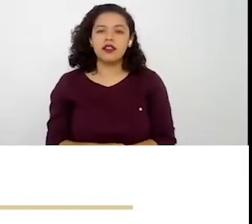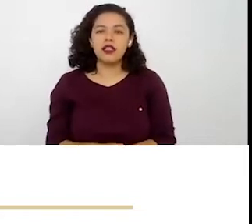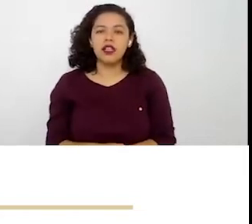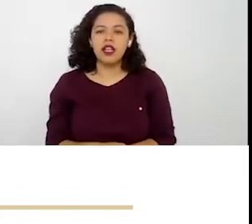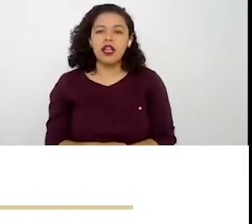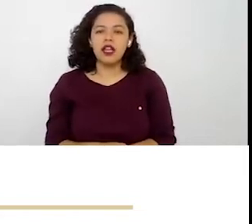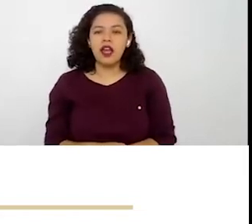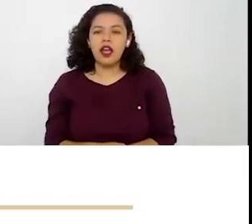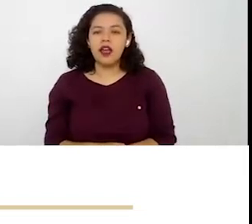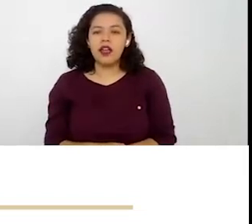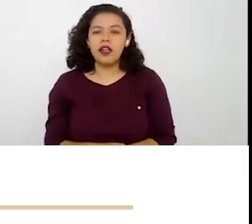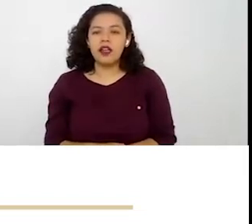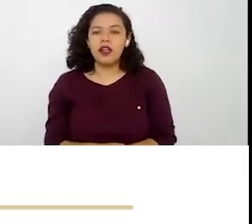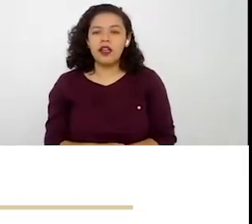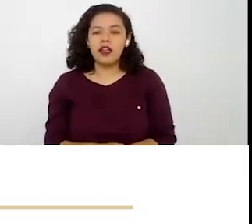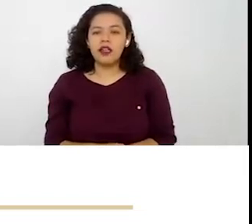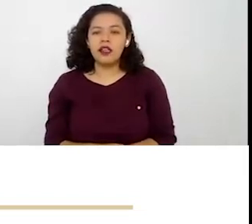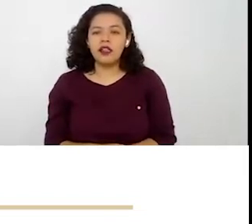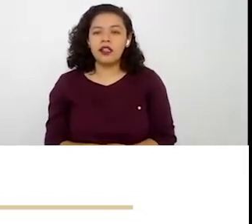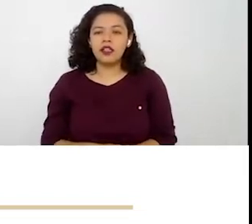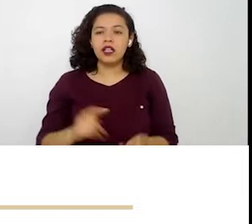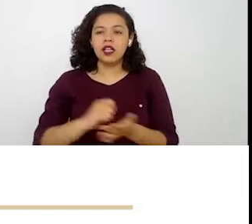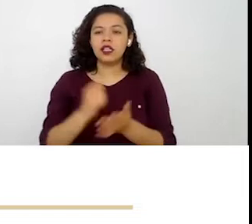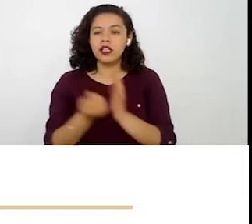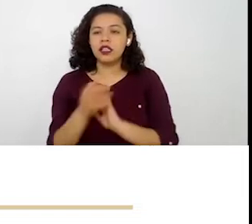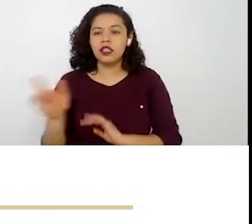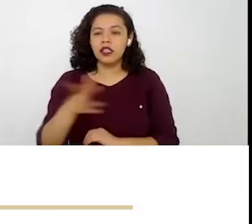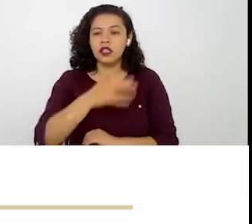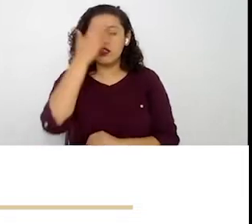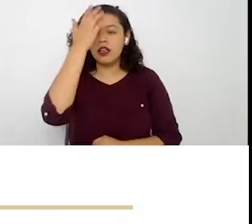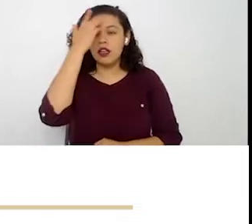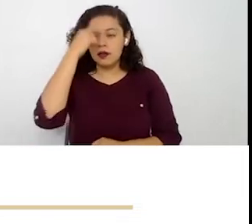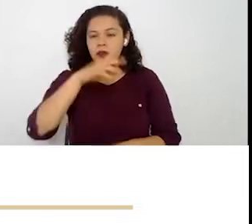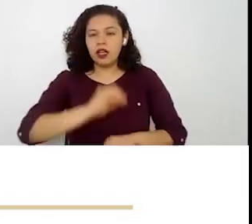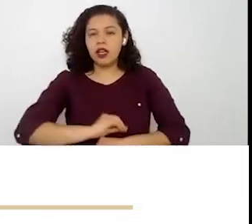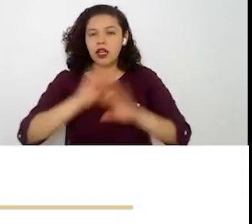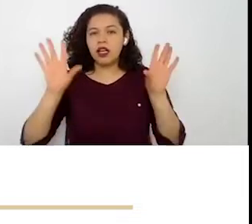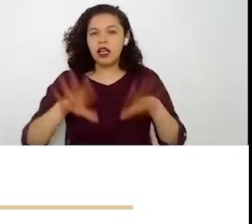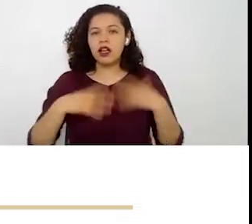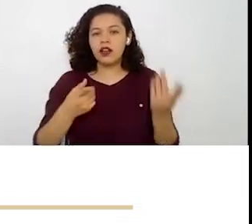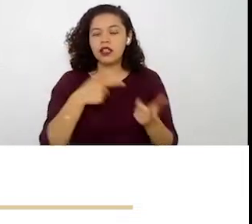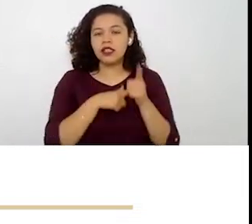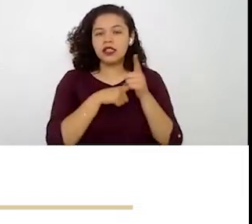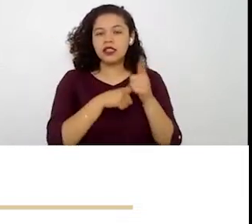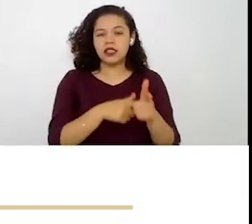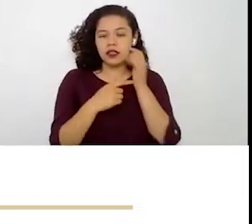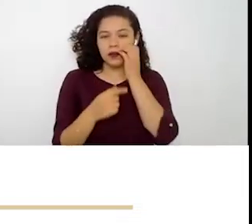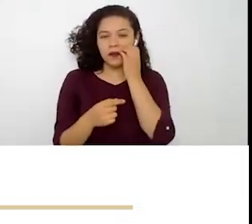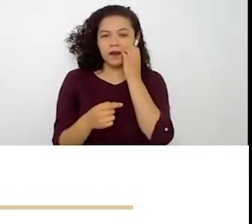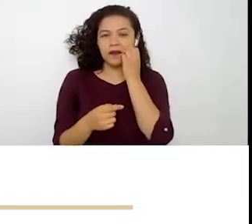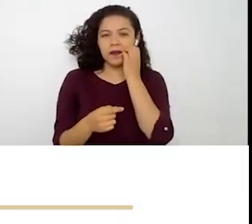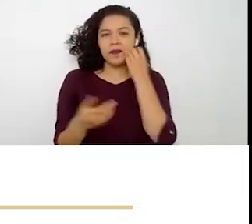sesiones digamos que tienen una técnica reconocida que hay una Claridad en Cómo se va a dar y cómo cómo va a dar seguimiento sin embargo